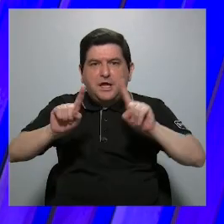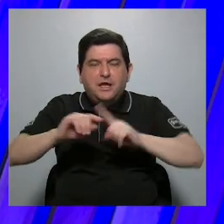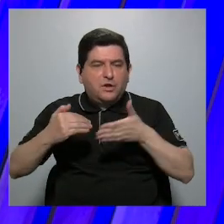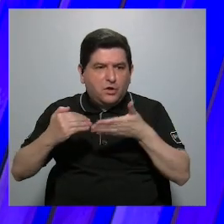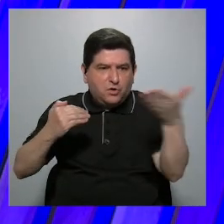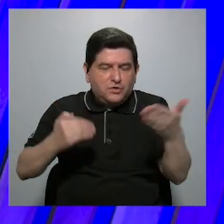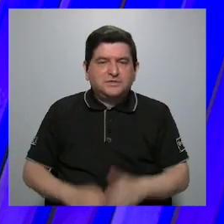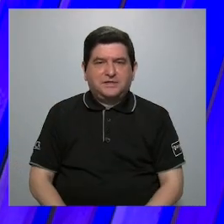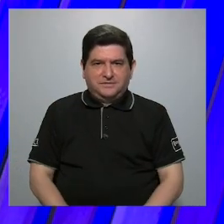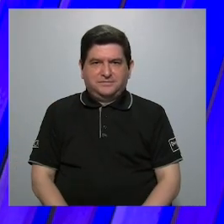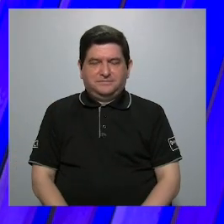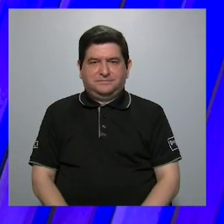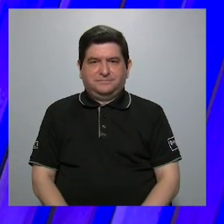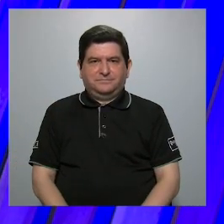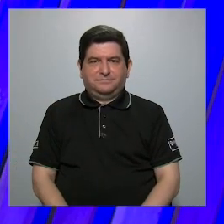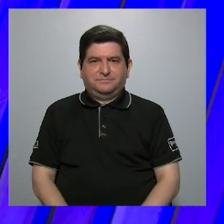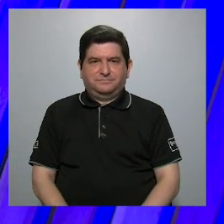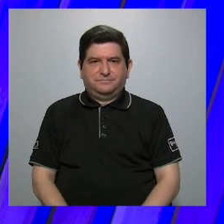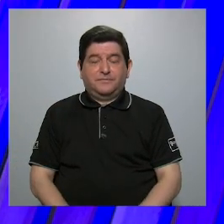tantas cosas como fue